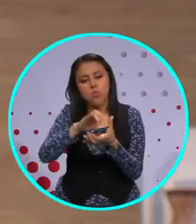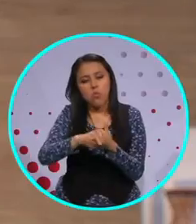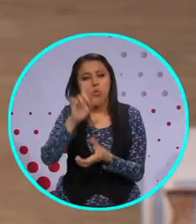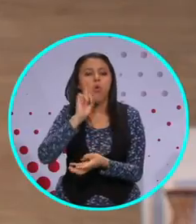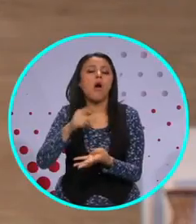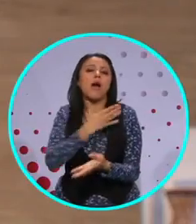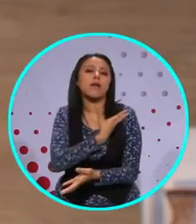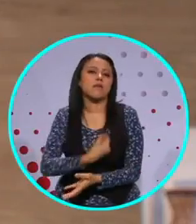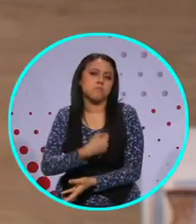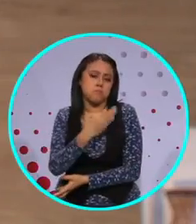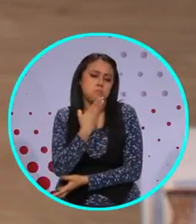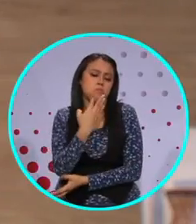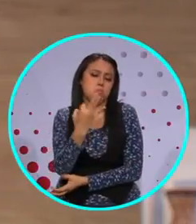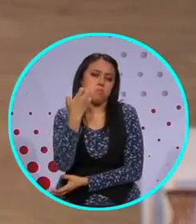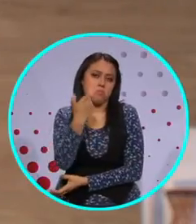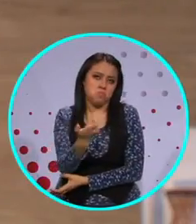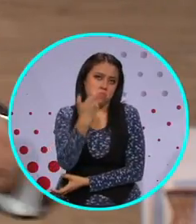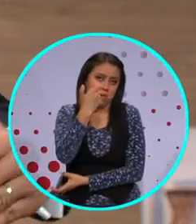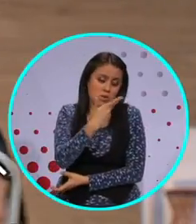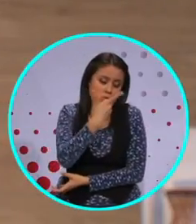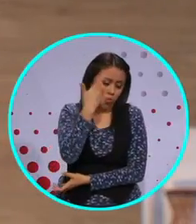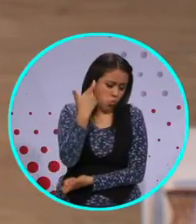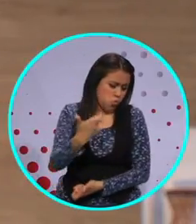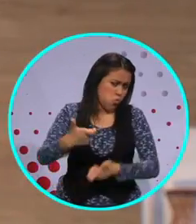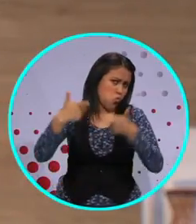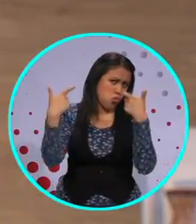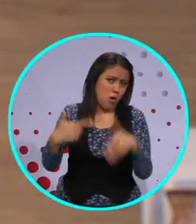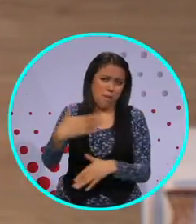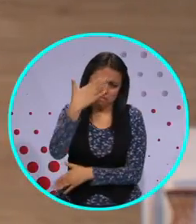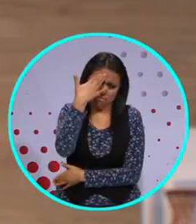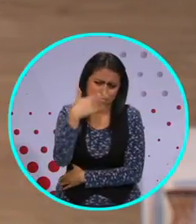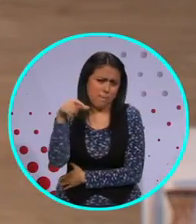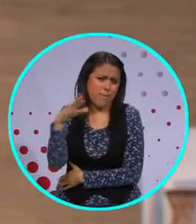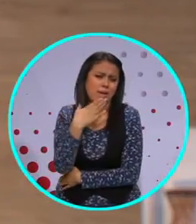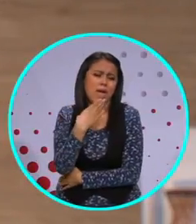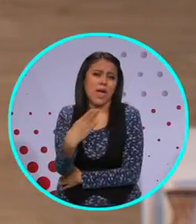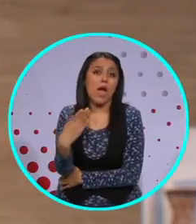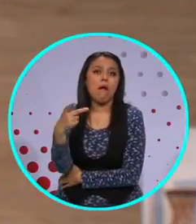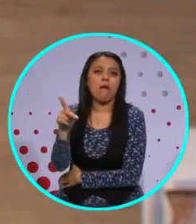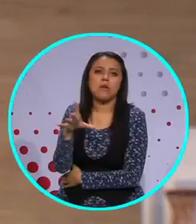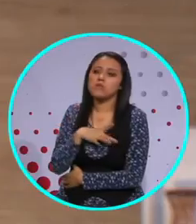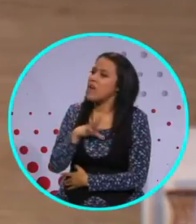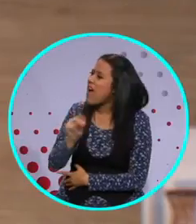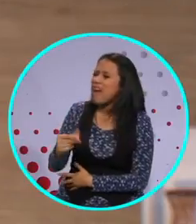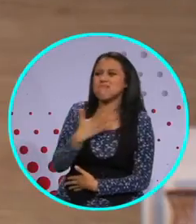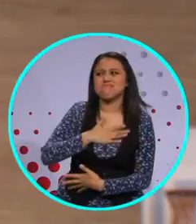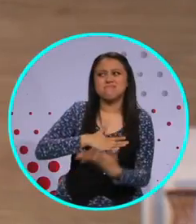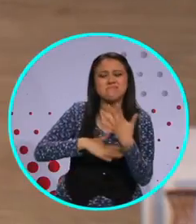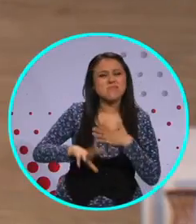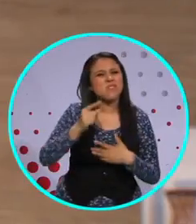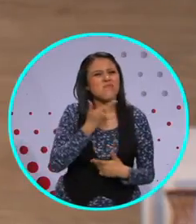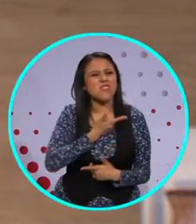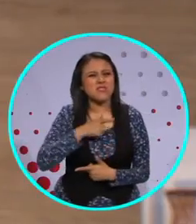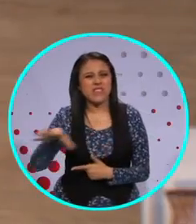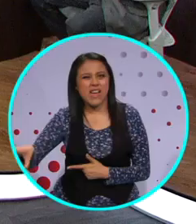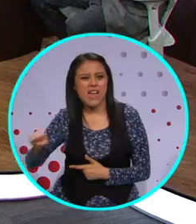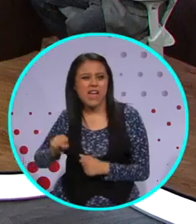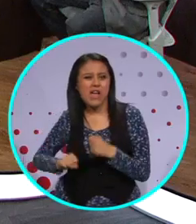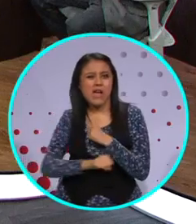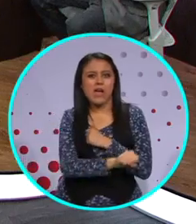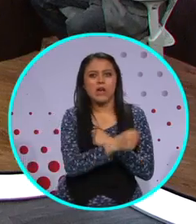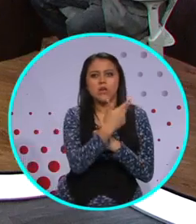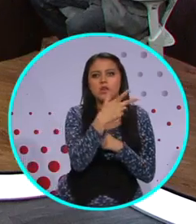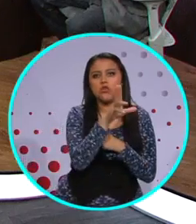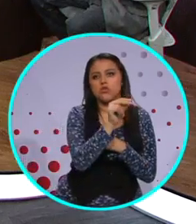como naranjas no tiene usted idea de lo bien que van a vivir y esas cosas nos tienen cansados los mexicanos escala 1 y 80 se